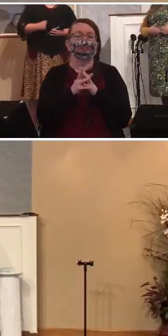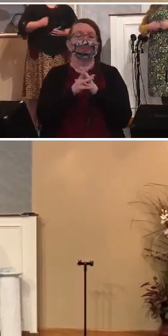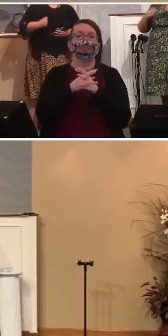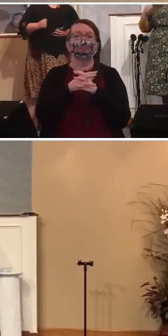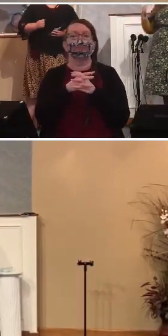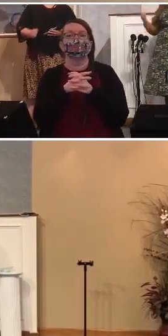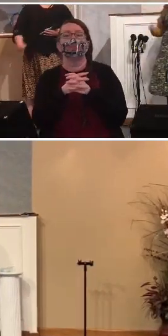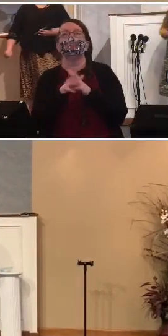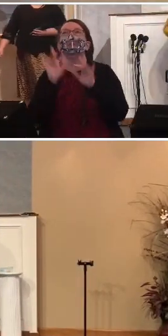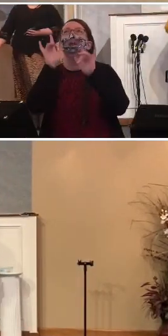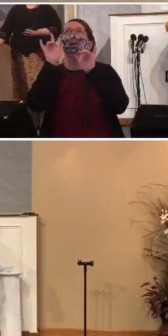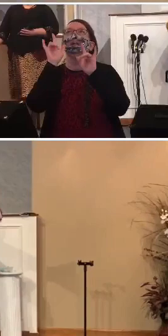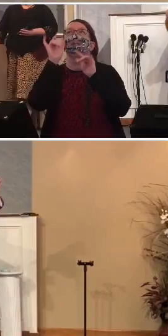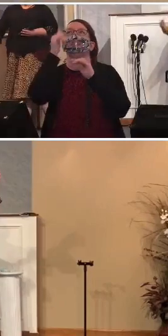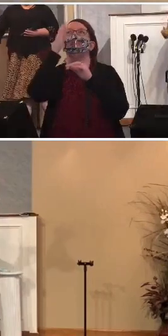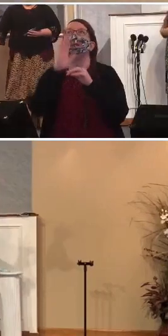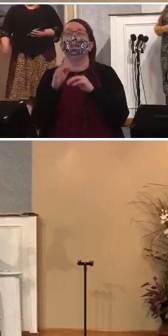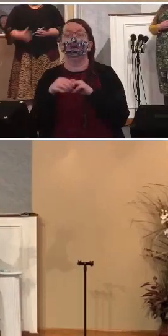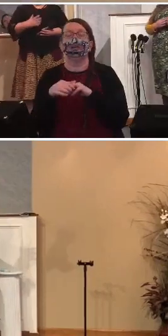Dios.